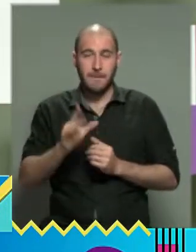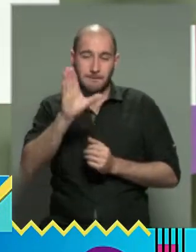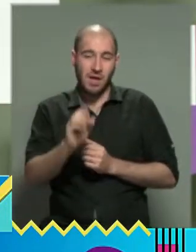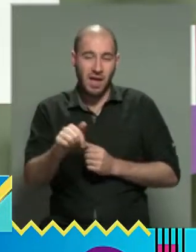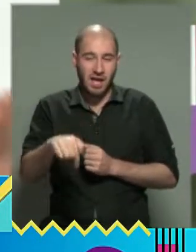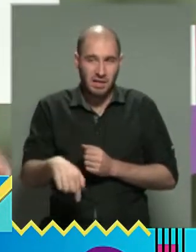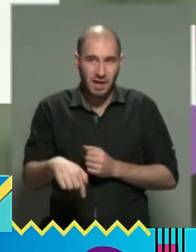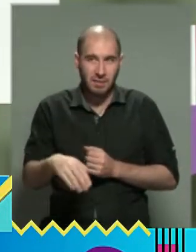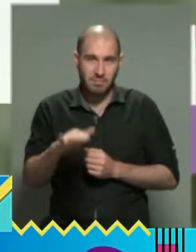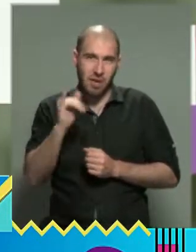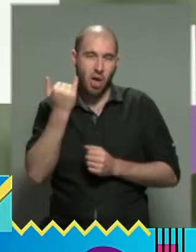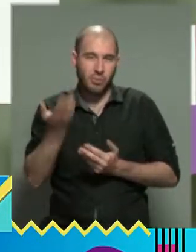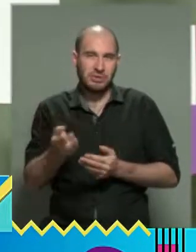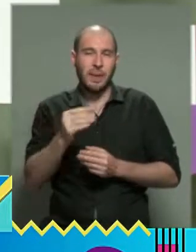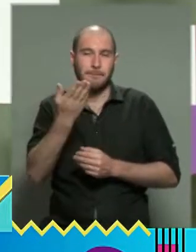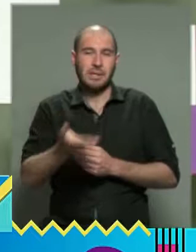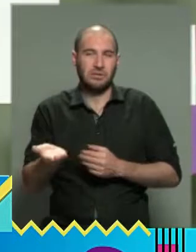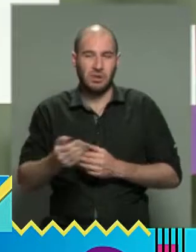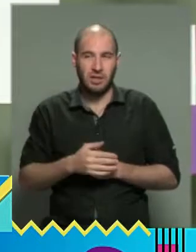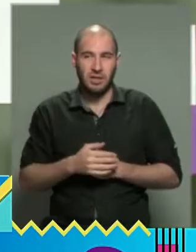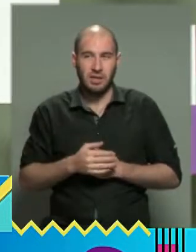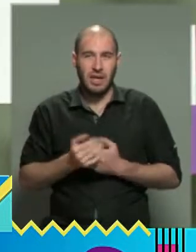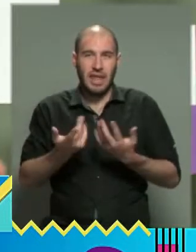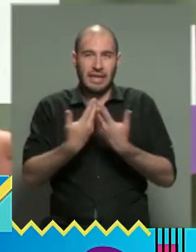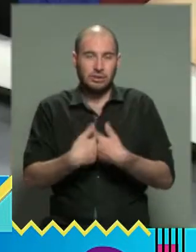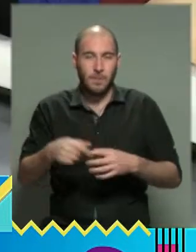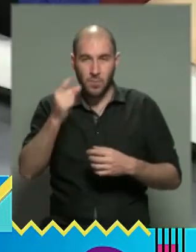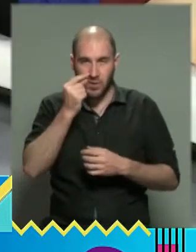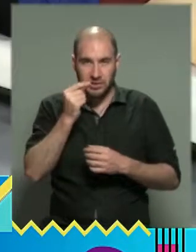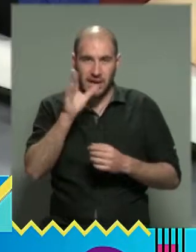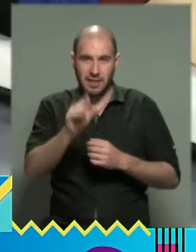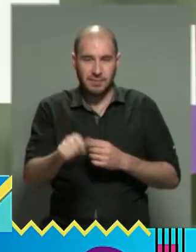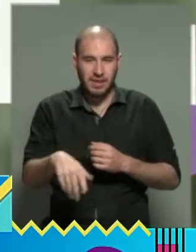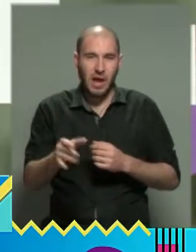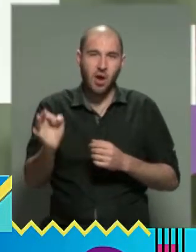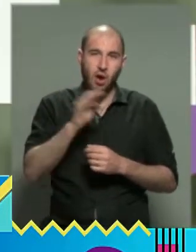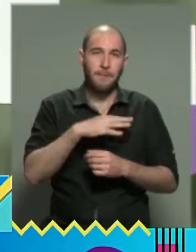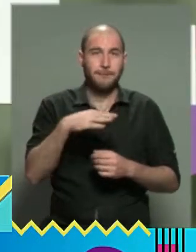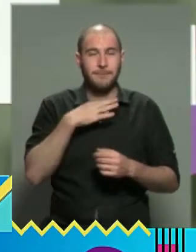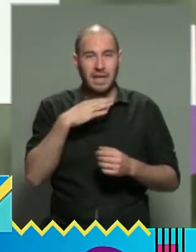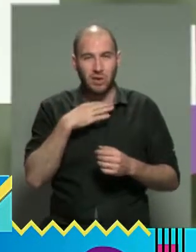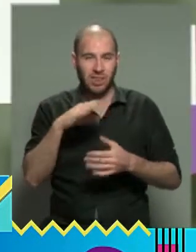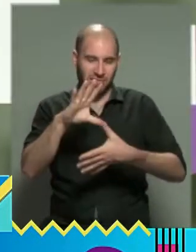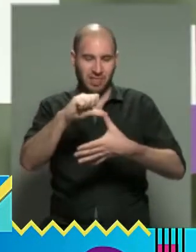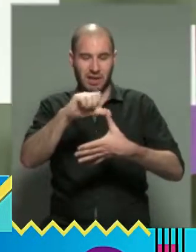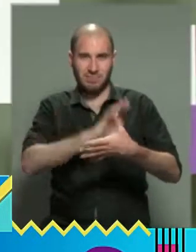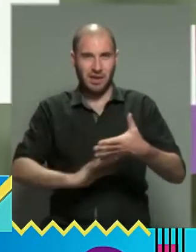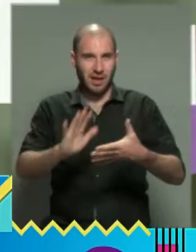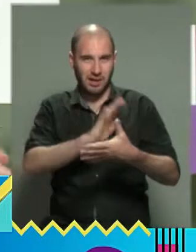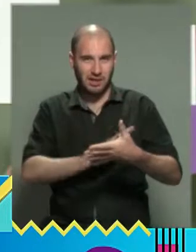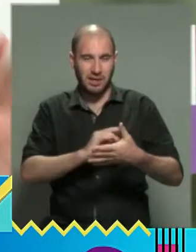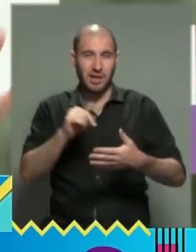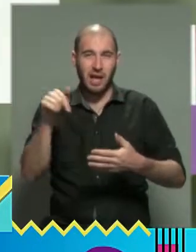país, veo la gente relacionada a la política, tanto en nuestro país o en México, sobre todo en Latinoamérica, que